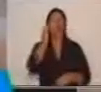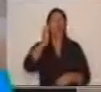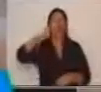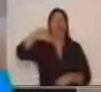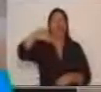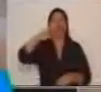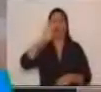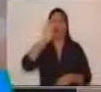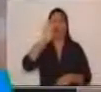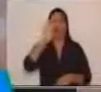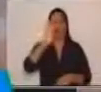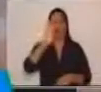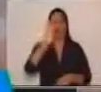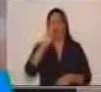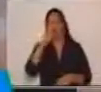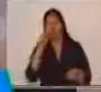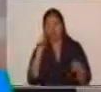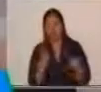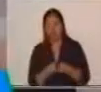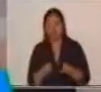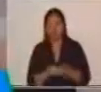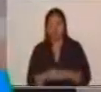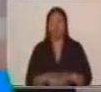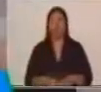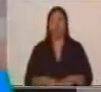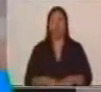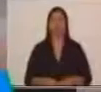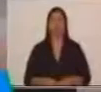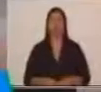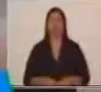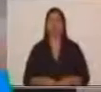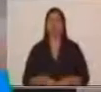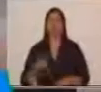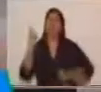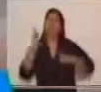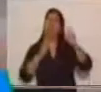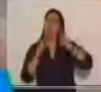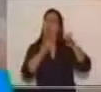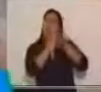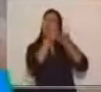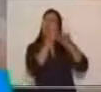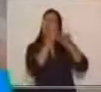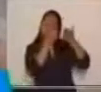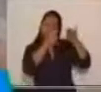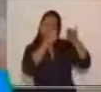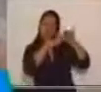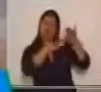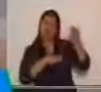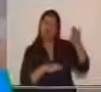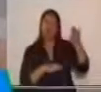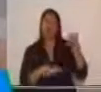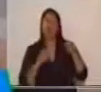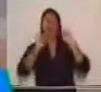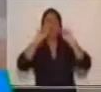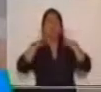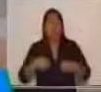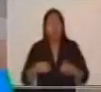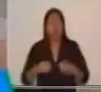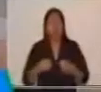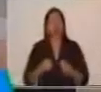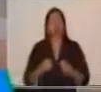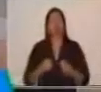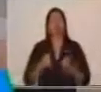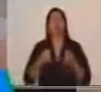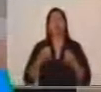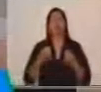también subtemas, partes de. ¿Cuáles son las obras literarias que yo puedo colocar entre los géneros